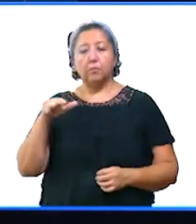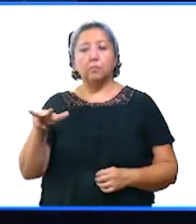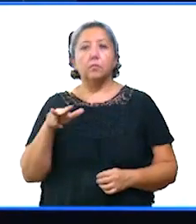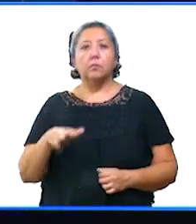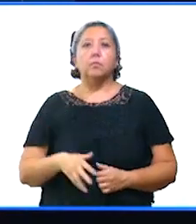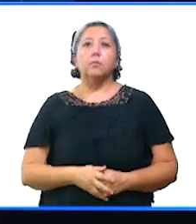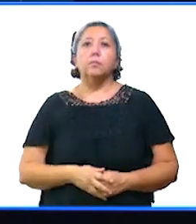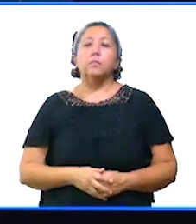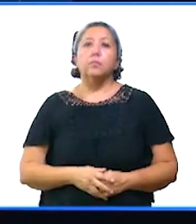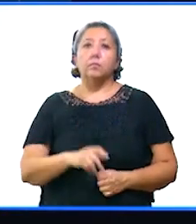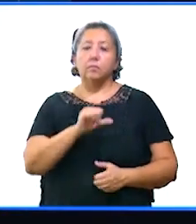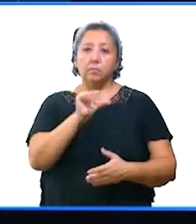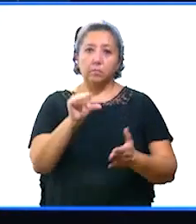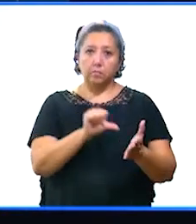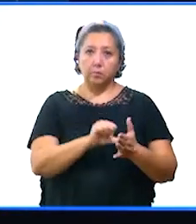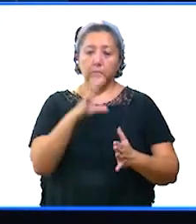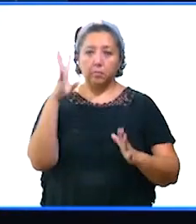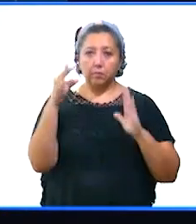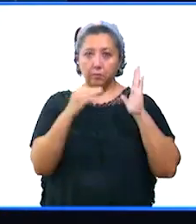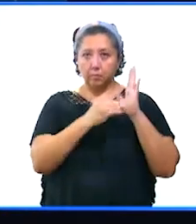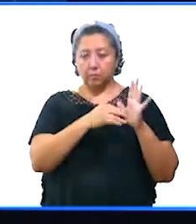11.718, en la zona centro